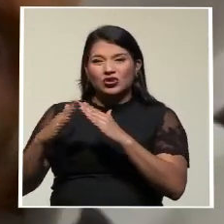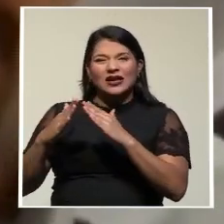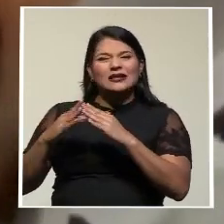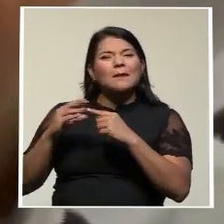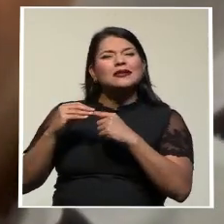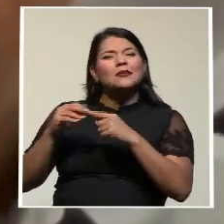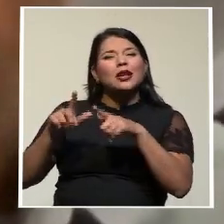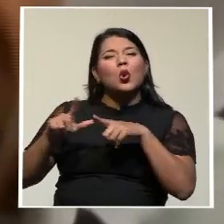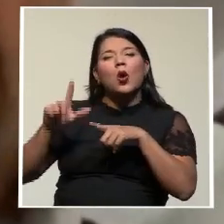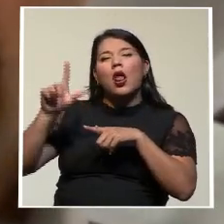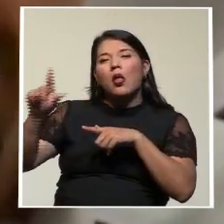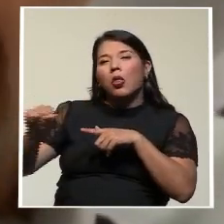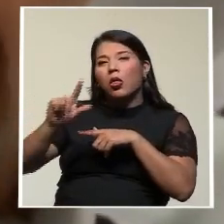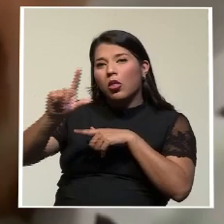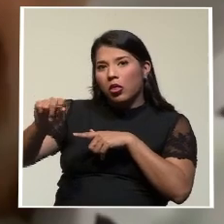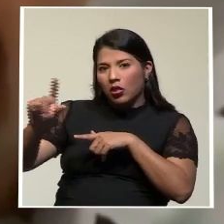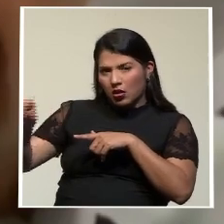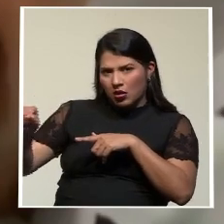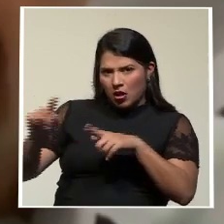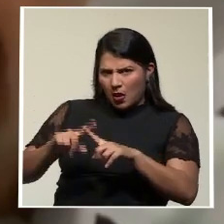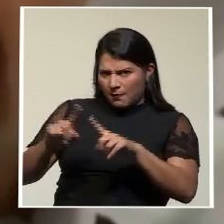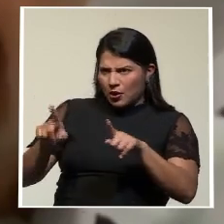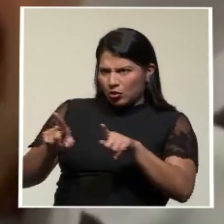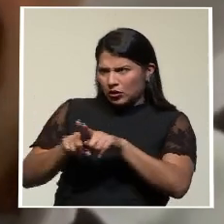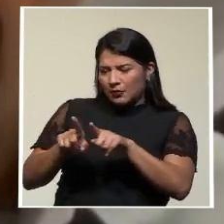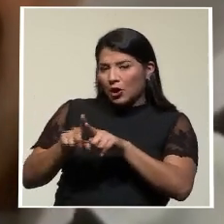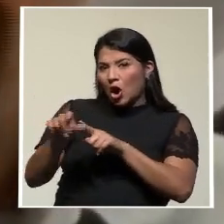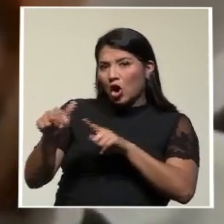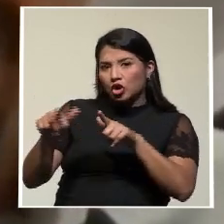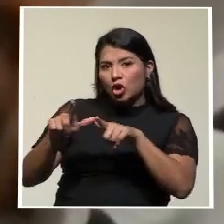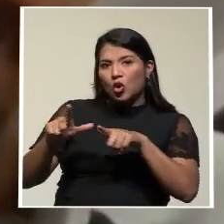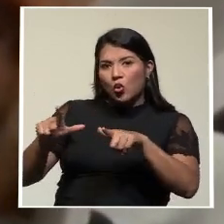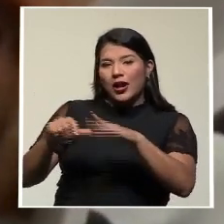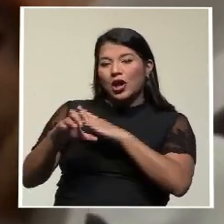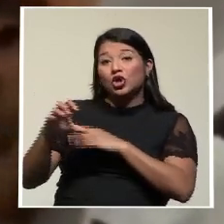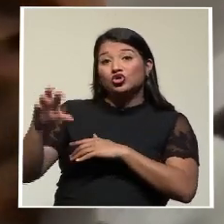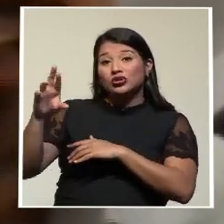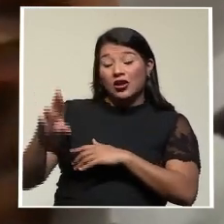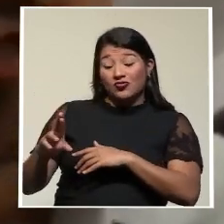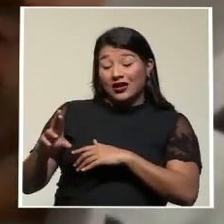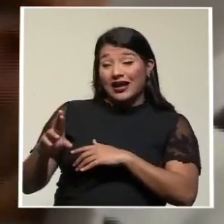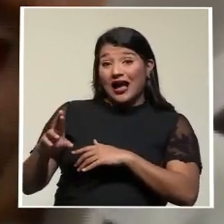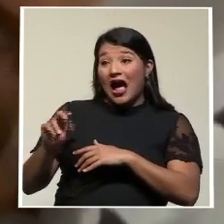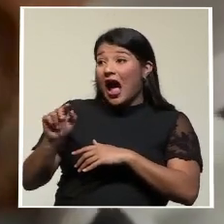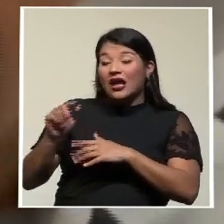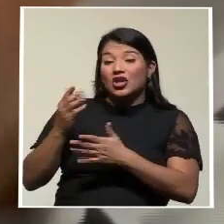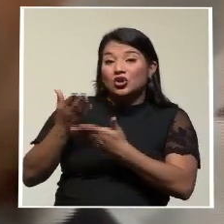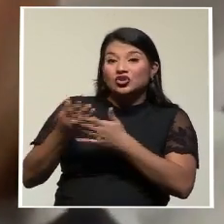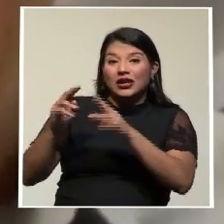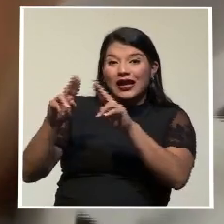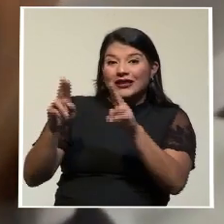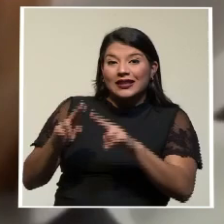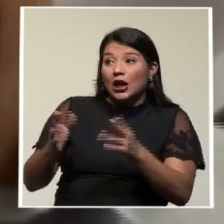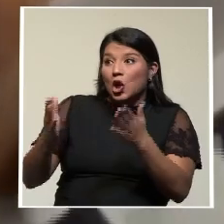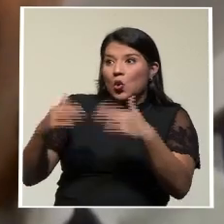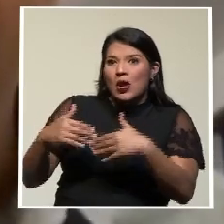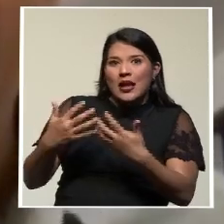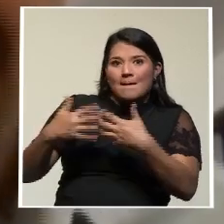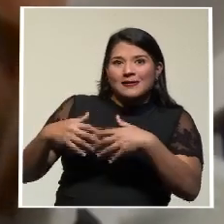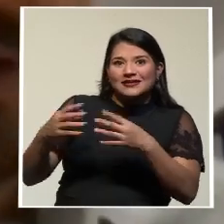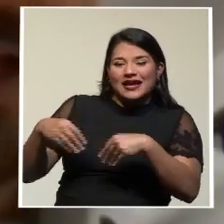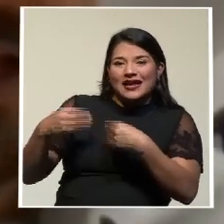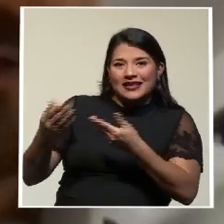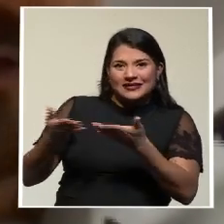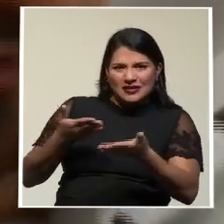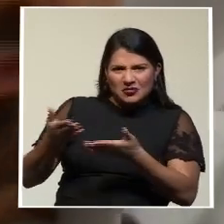rurales, bueno, y no solo zonas rurales, otras partes del país, donde sencillamente la red de internet no llega, no hay ningún proveedor, es decir, nada